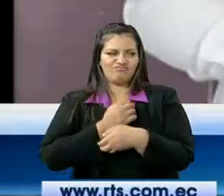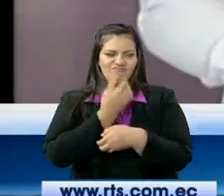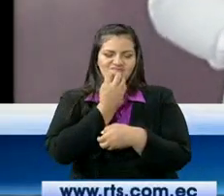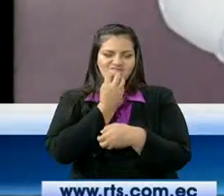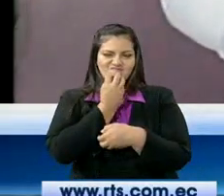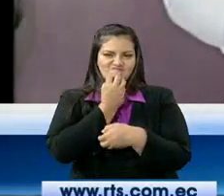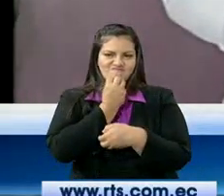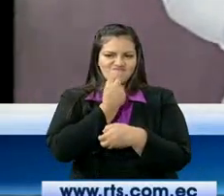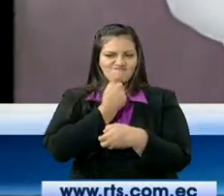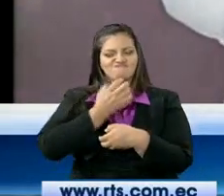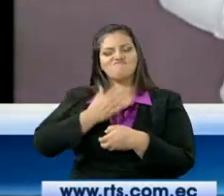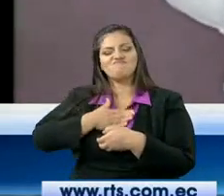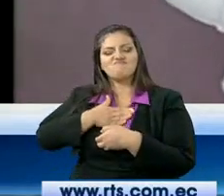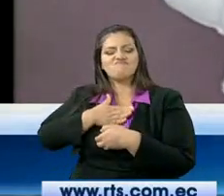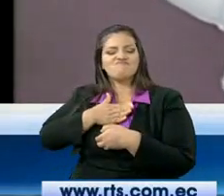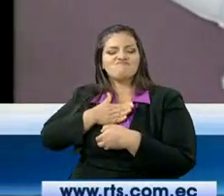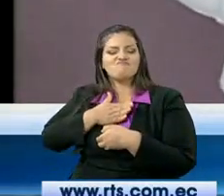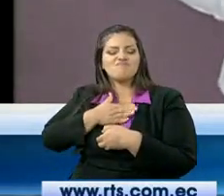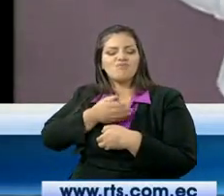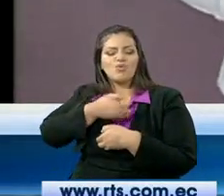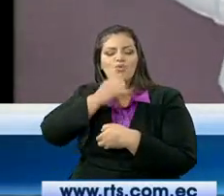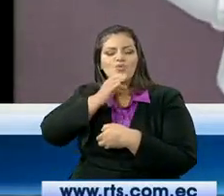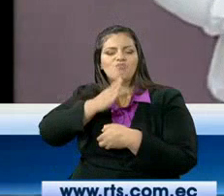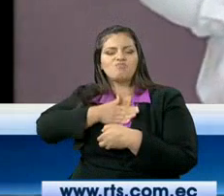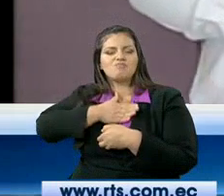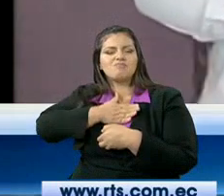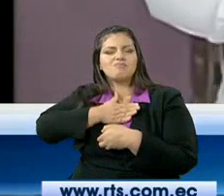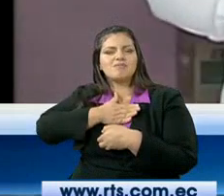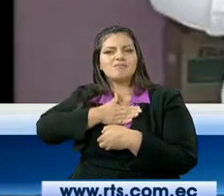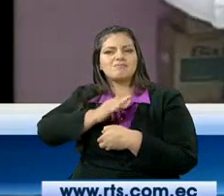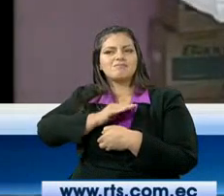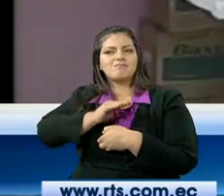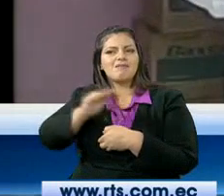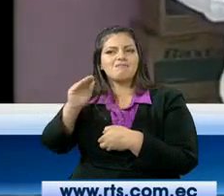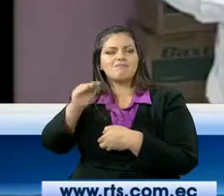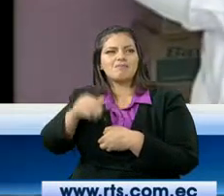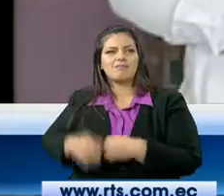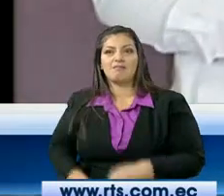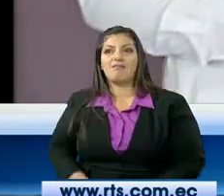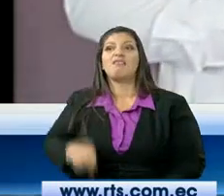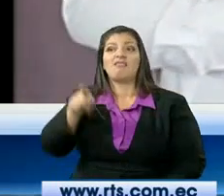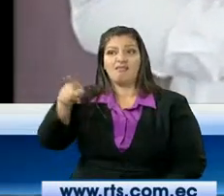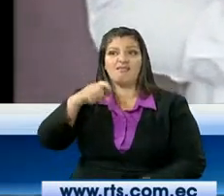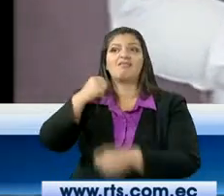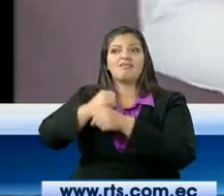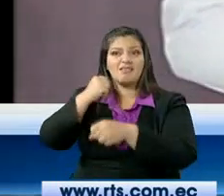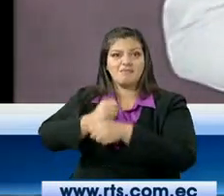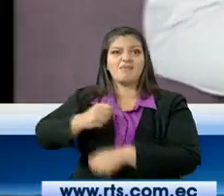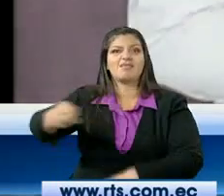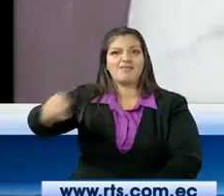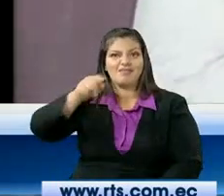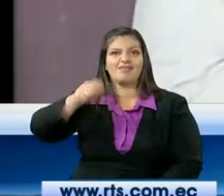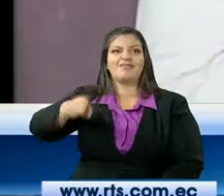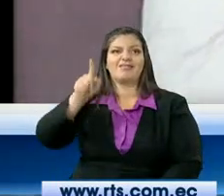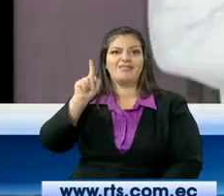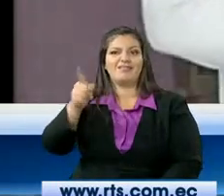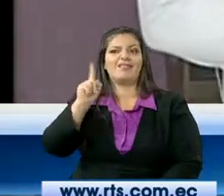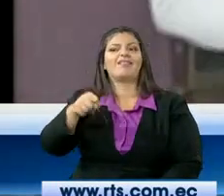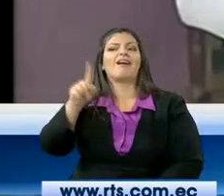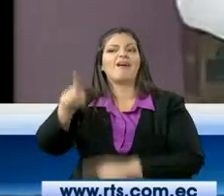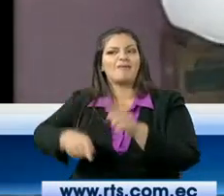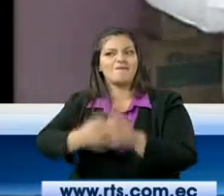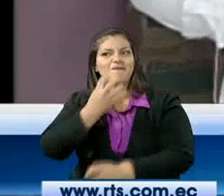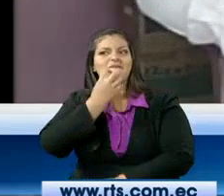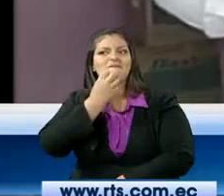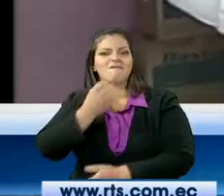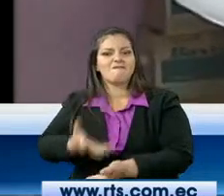ciertas personas que se tomaron una olla gigante y no nos guardaron a los que estamos aquí ni un vasito, bueno, también